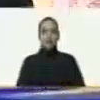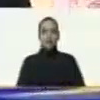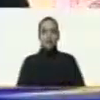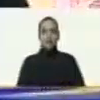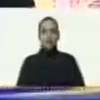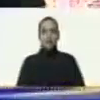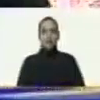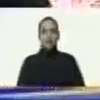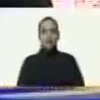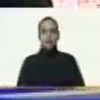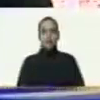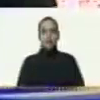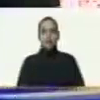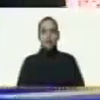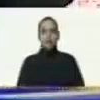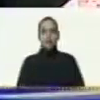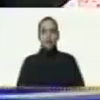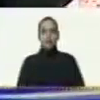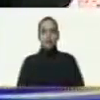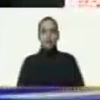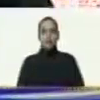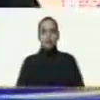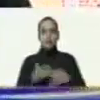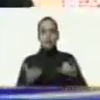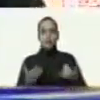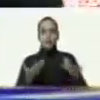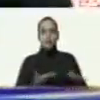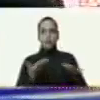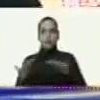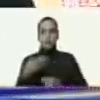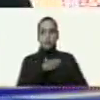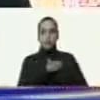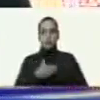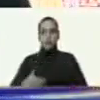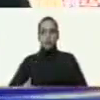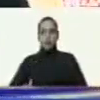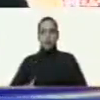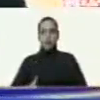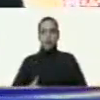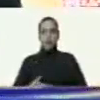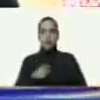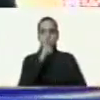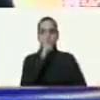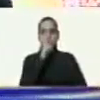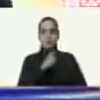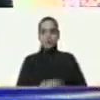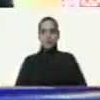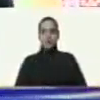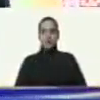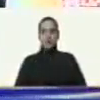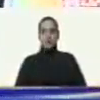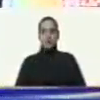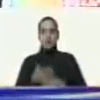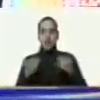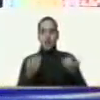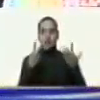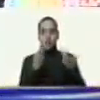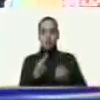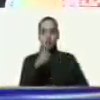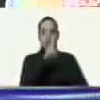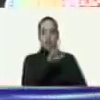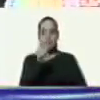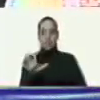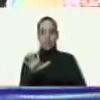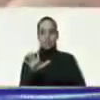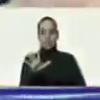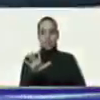Parte del obsequio que recibe el presidente constitucional de la República Bolivariana de Venezuela en esta 15ª